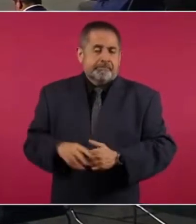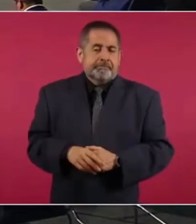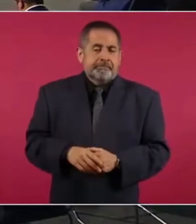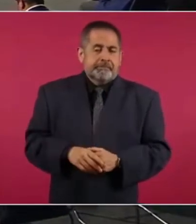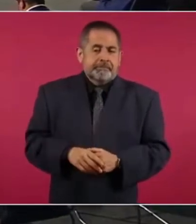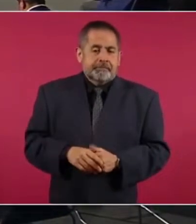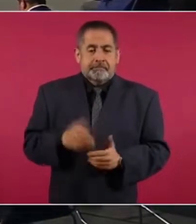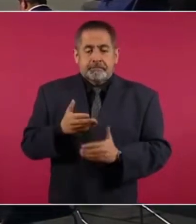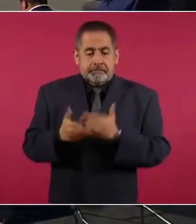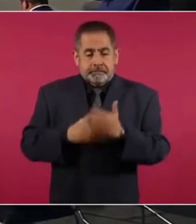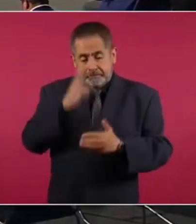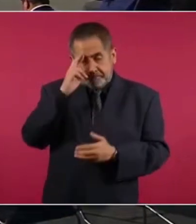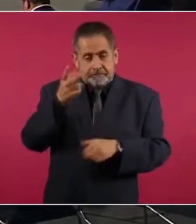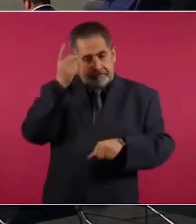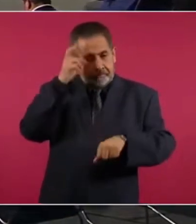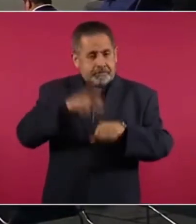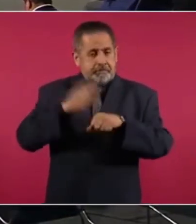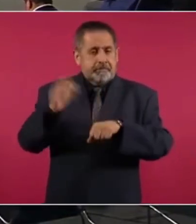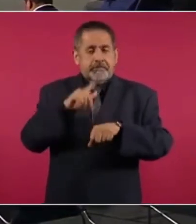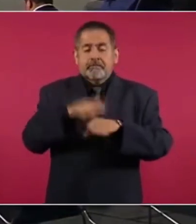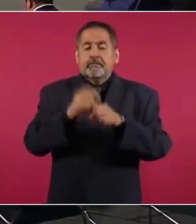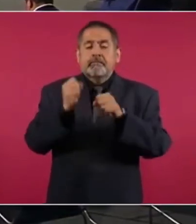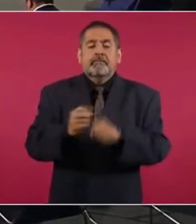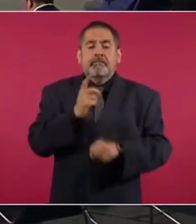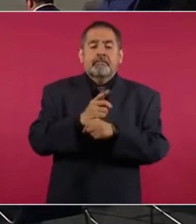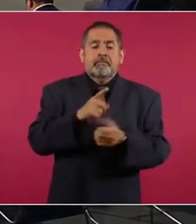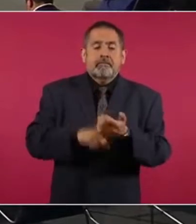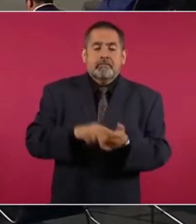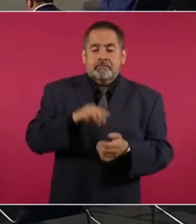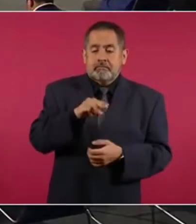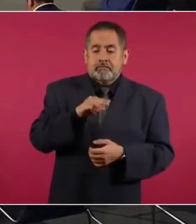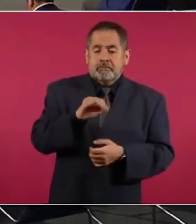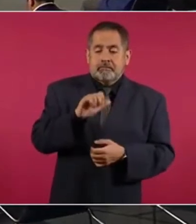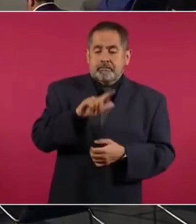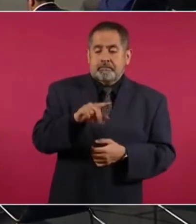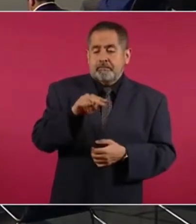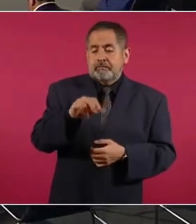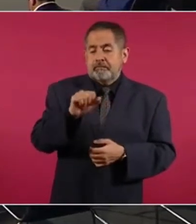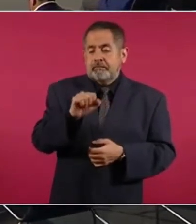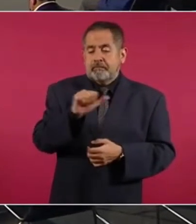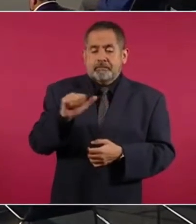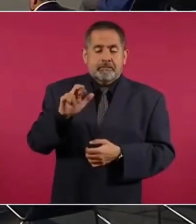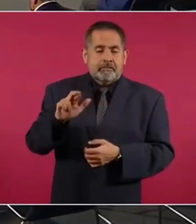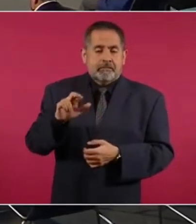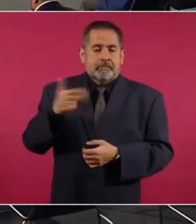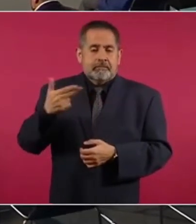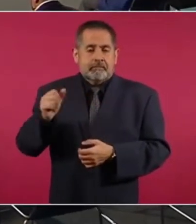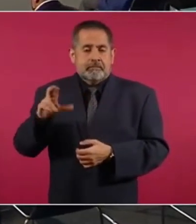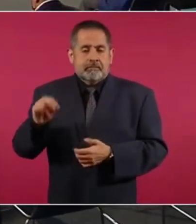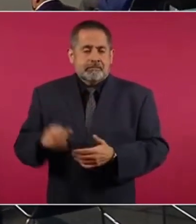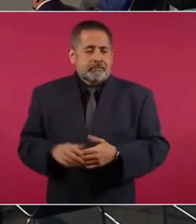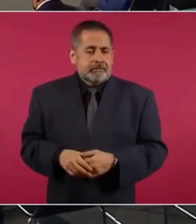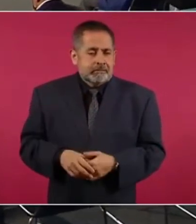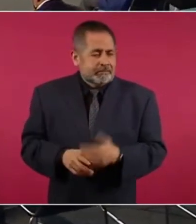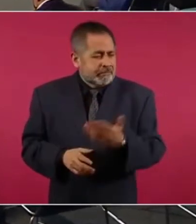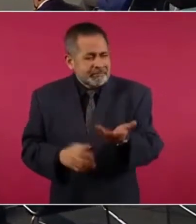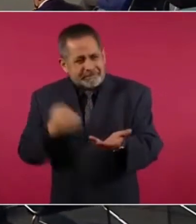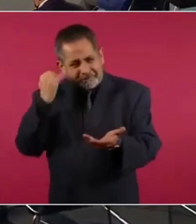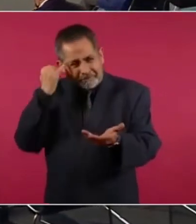Muy respetuosamente, el director federal de seguridad, Miguel Nazar. O sea, imagínense,